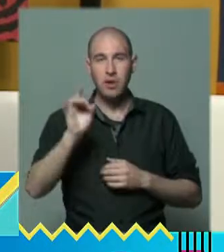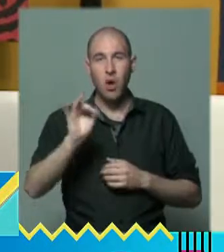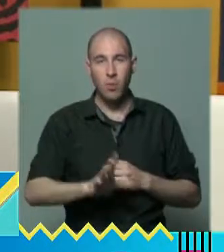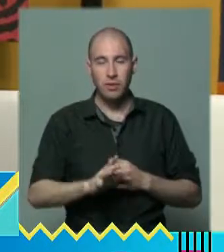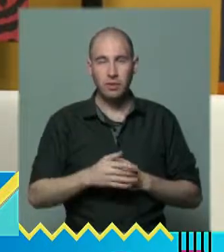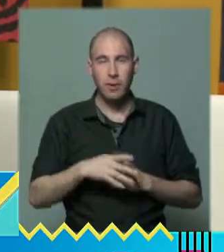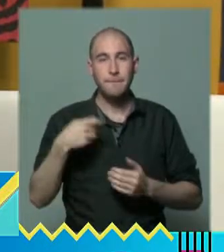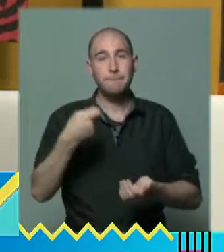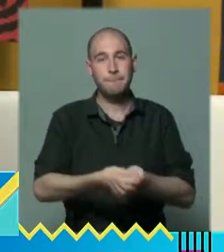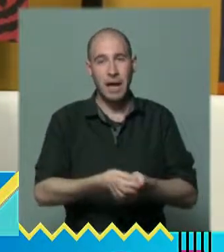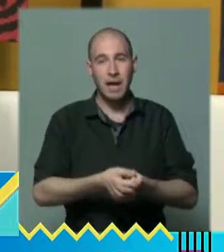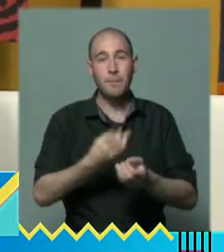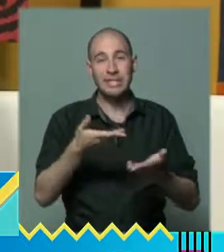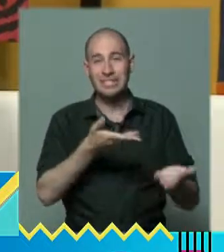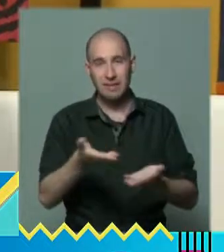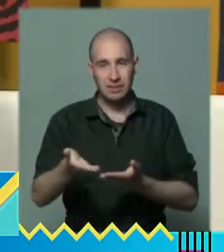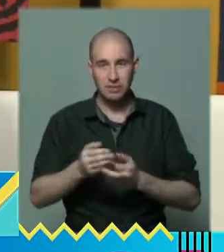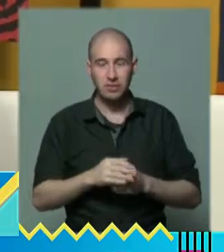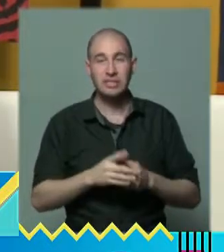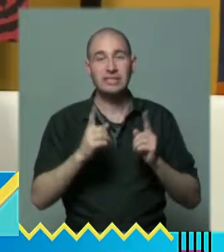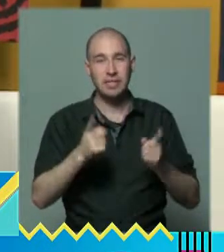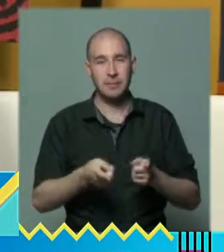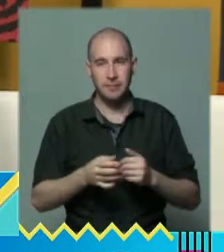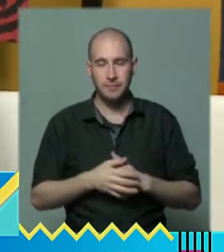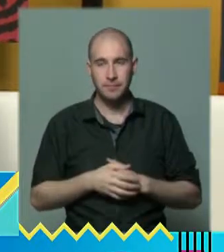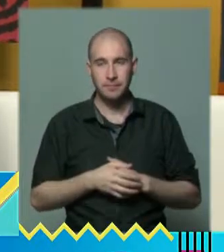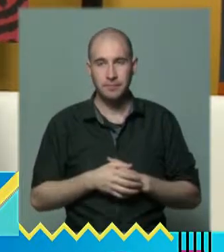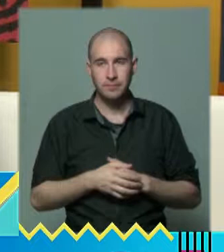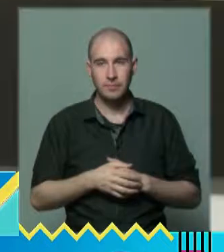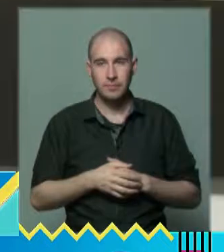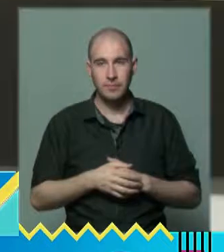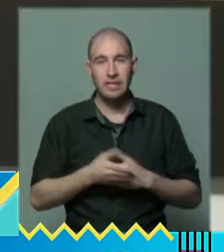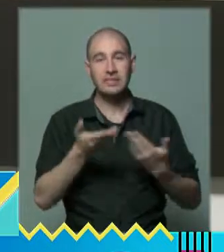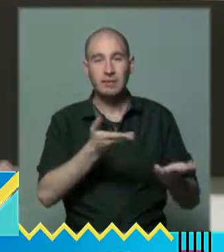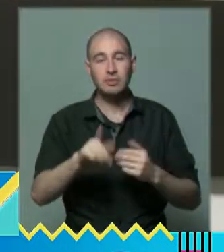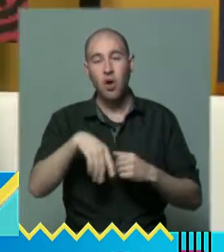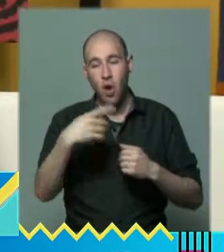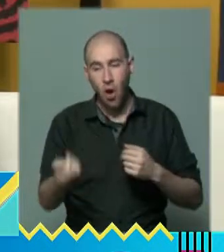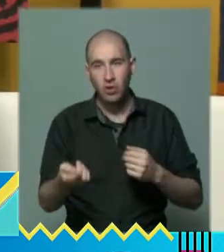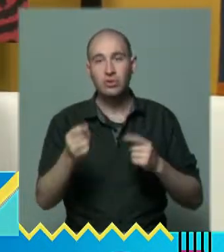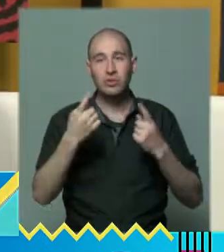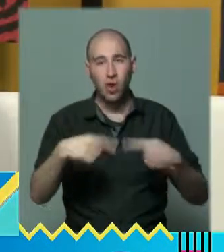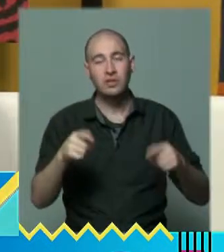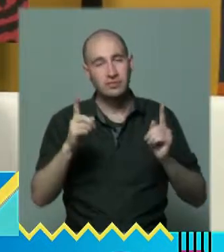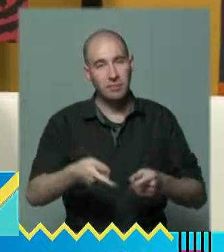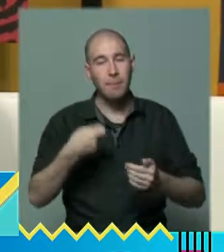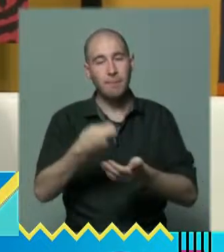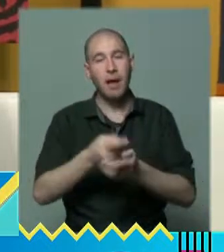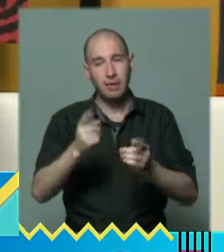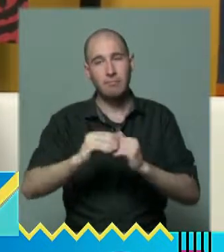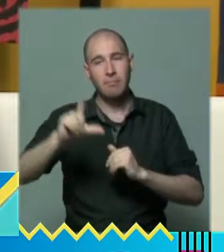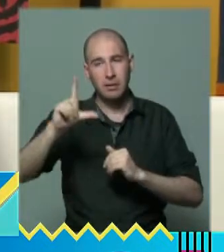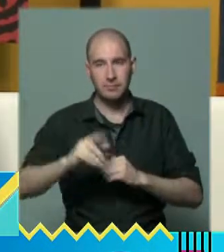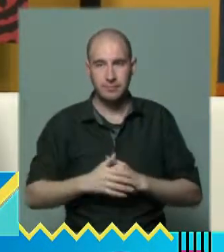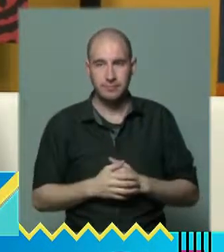estamos pagando además por el servicio, sino que también va a haber otros servicios, otros productos que vamos a terminar pagando también de más.